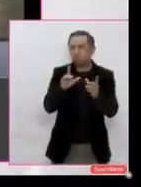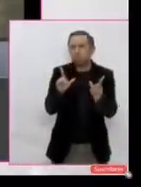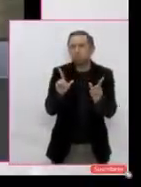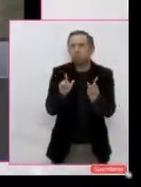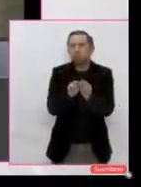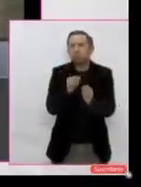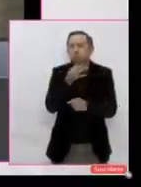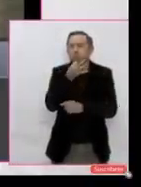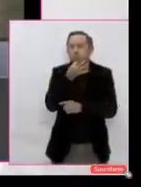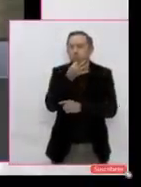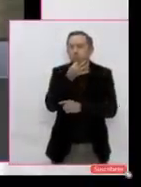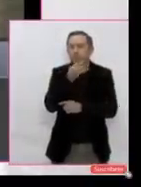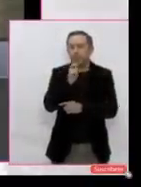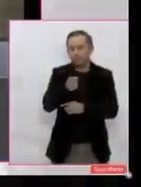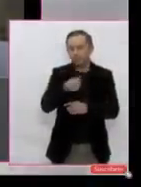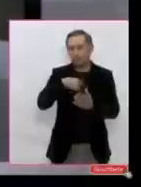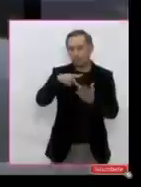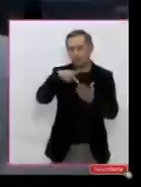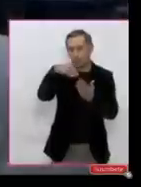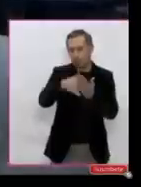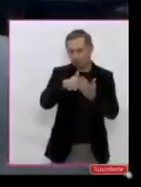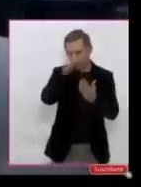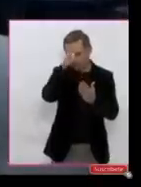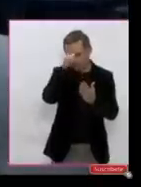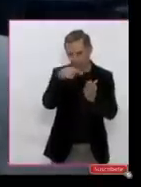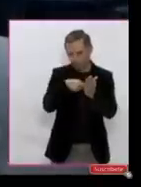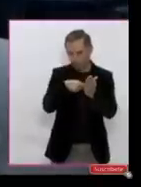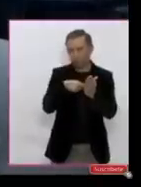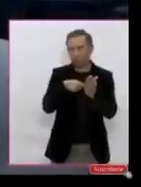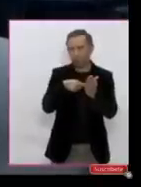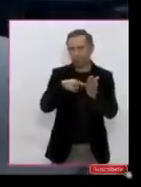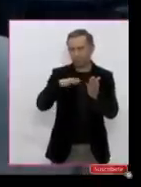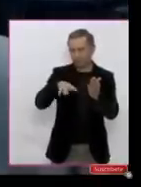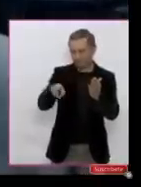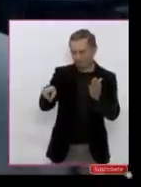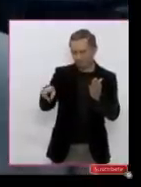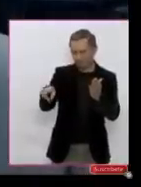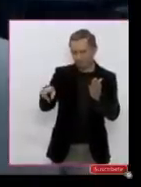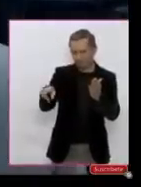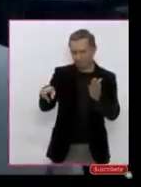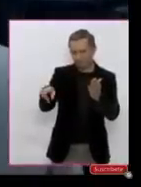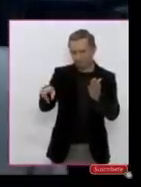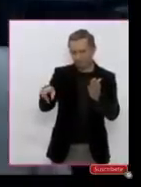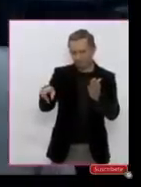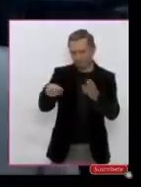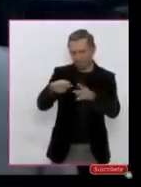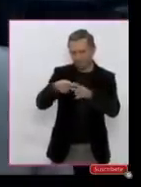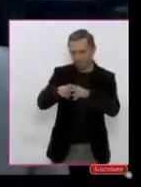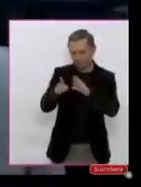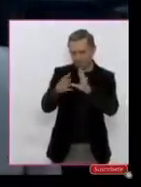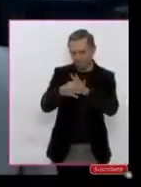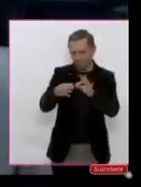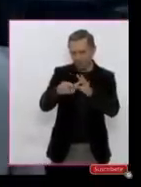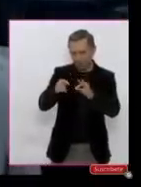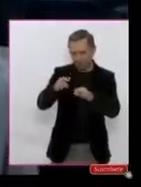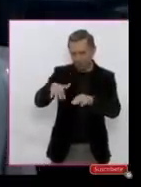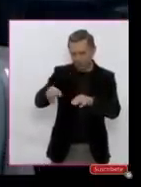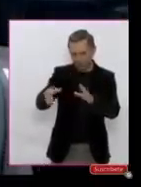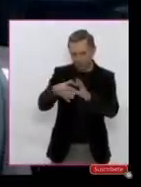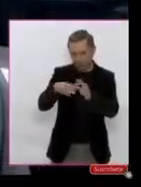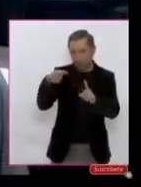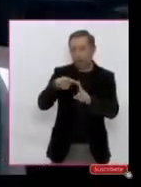se trata de un proyecto acuerdo que en el que se da cumplimiento como mencionaba en el arranque de la sesión a una